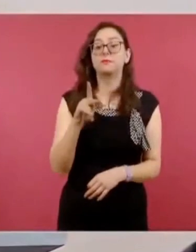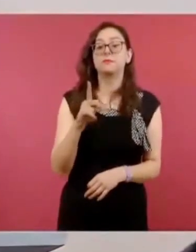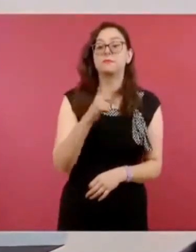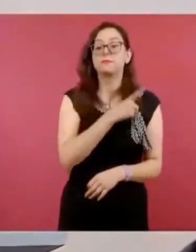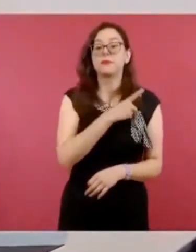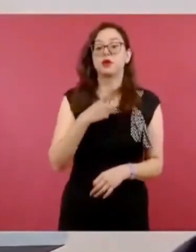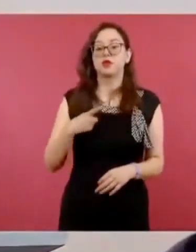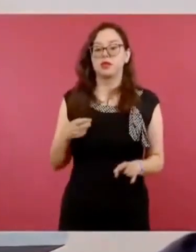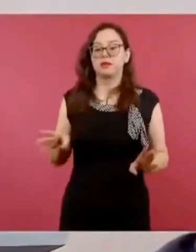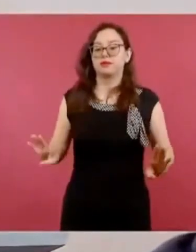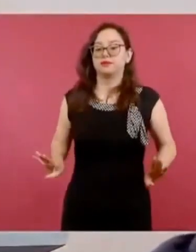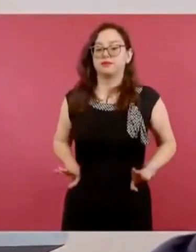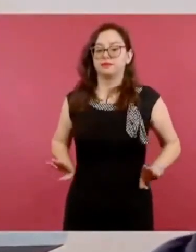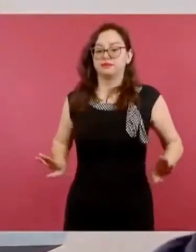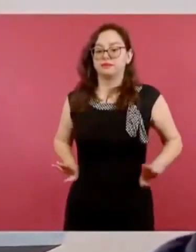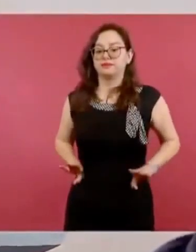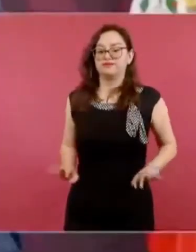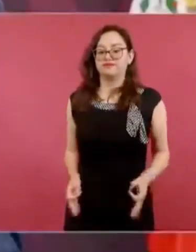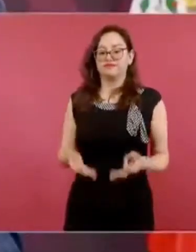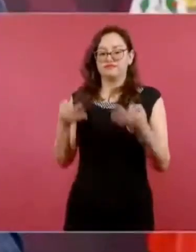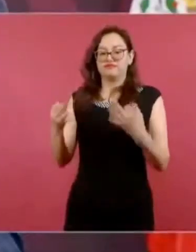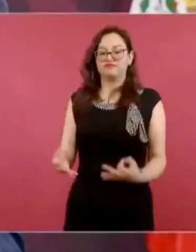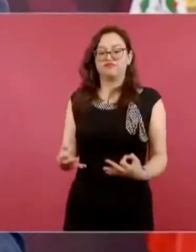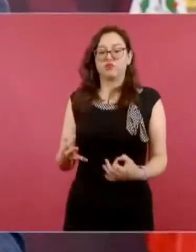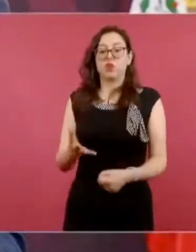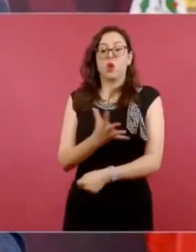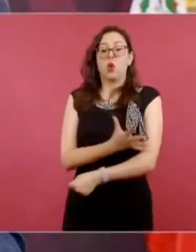ser honestos,